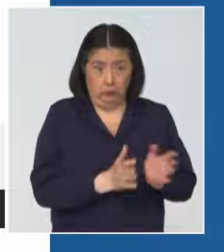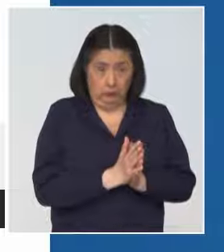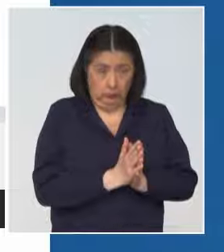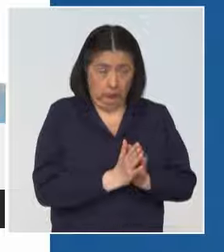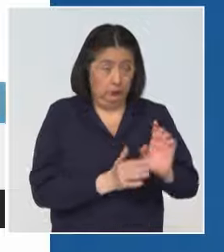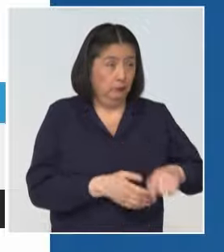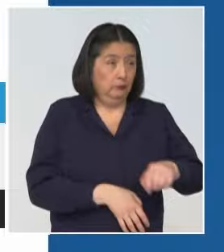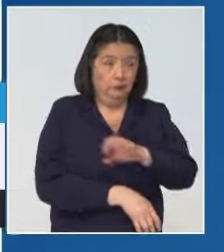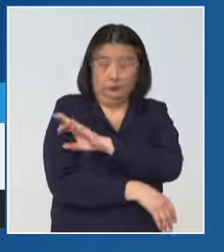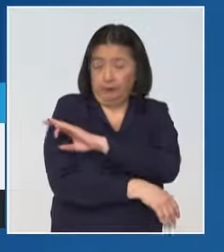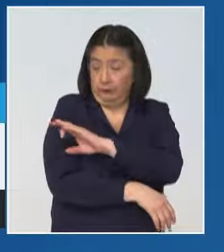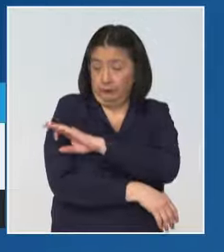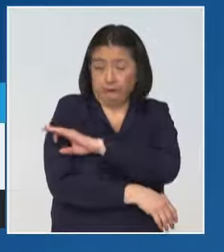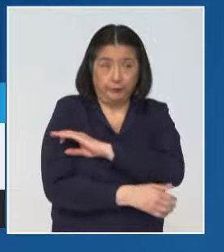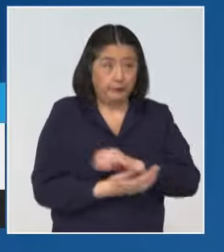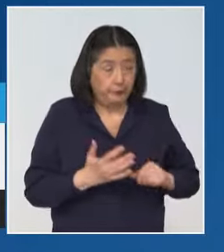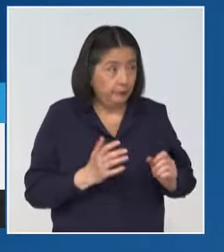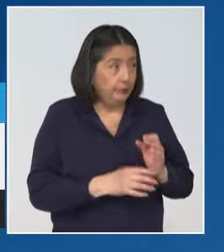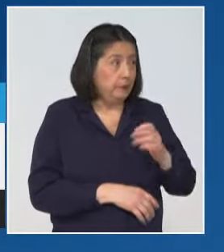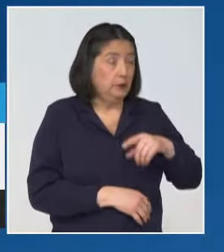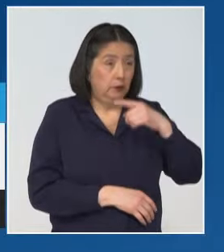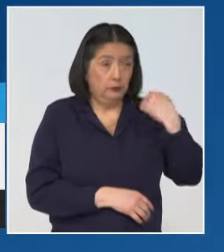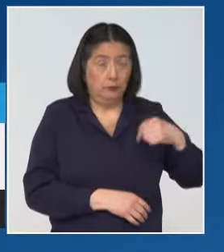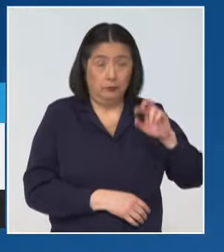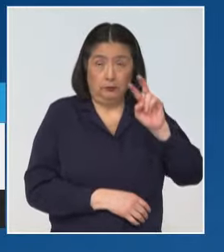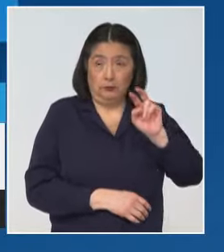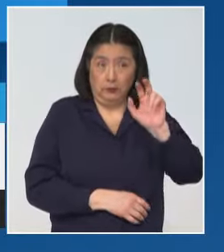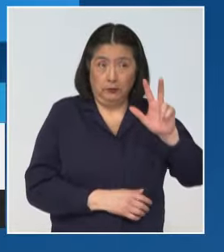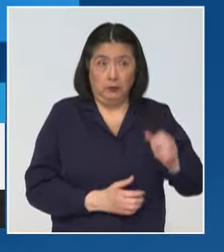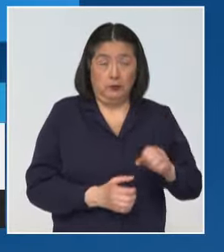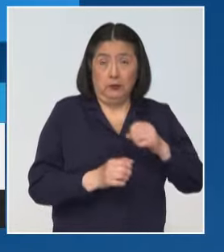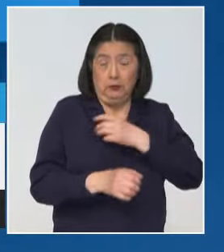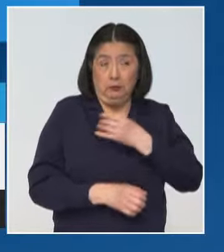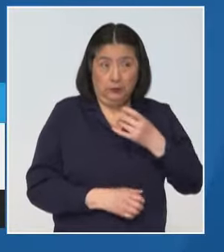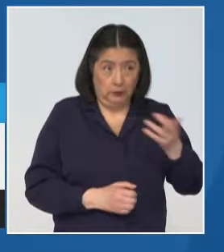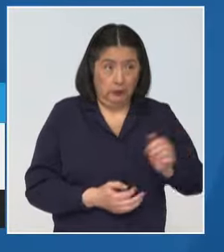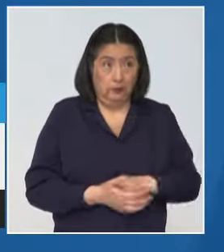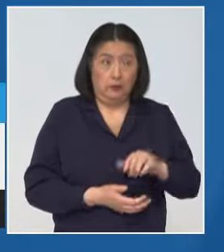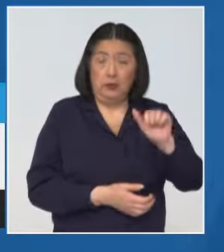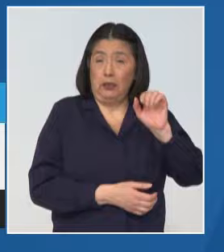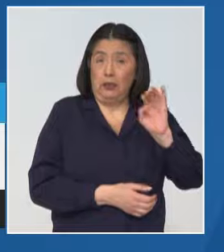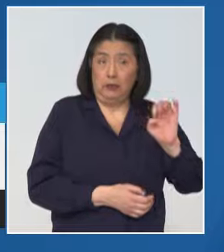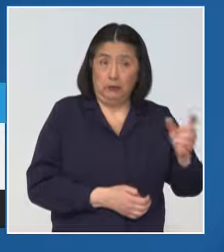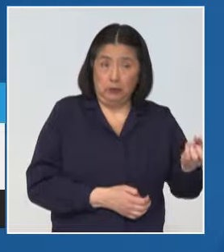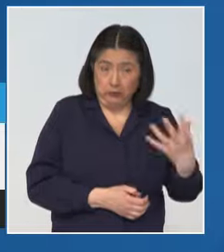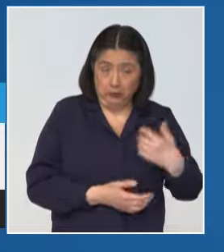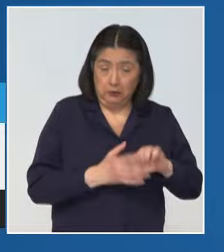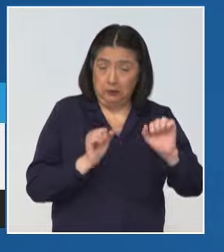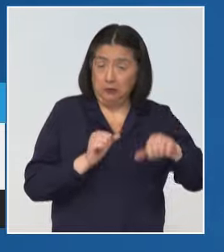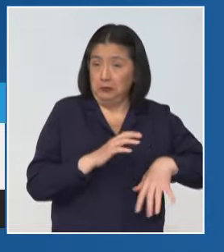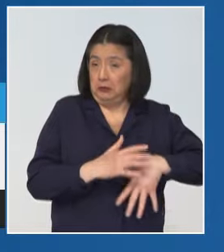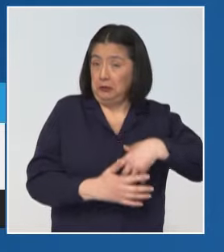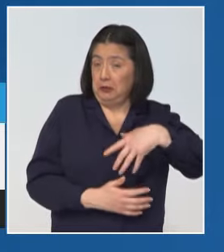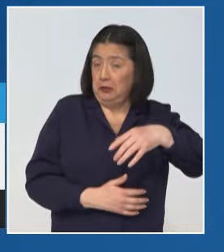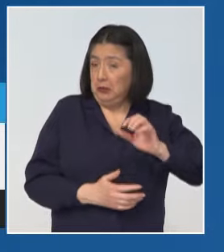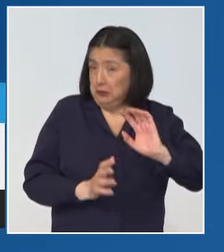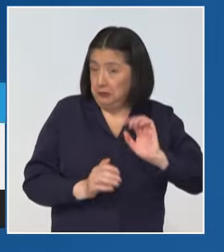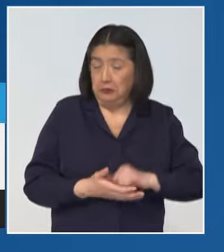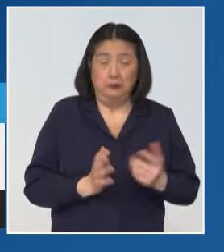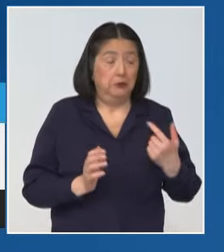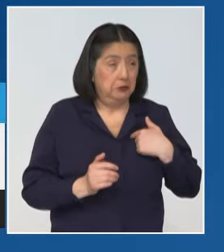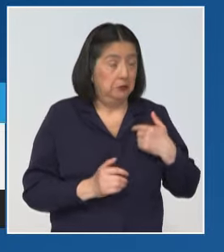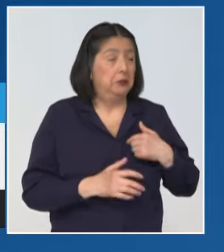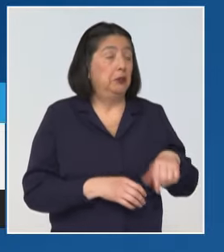enviada al fiscal general de la Federación Rusa el 23 de mayo de este año, Abel Valdivia explicó que salió del país porque